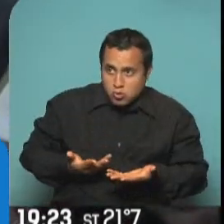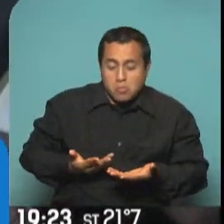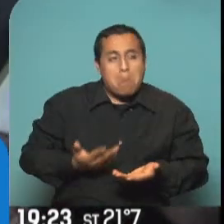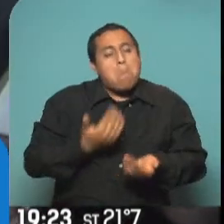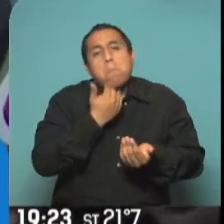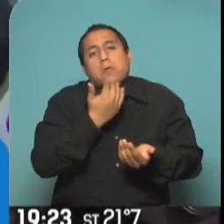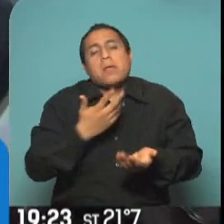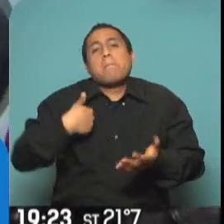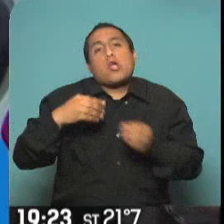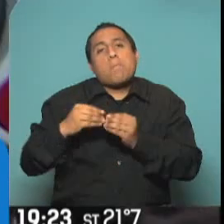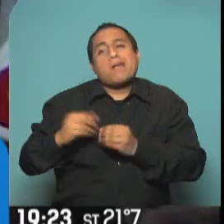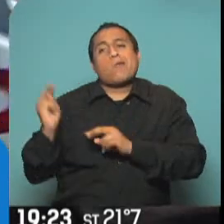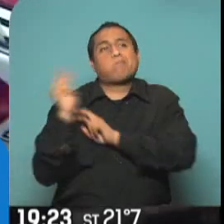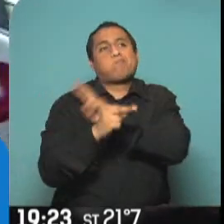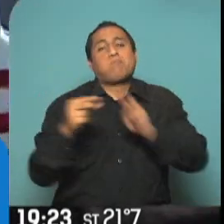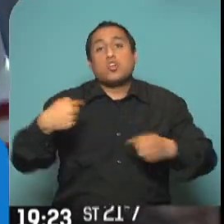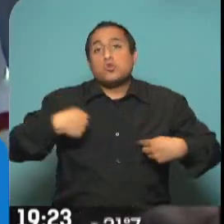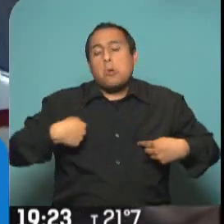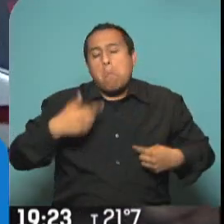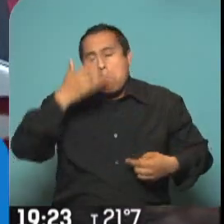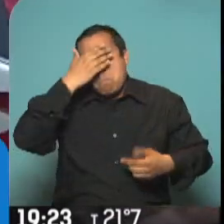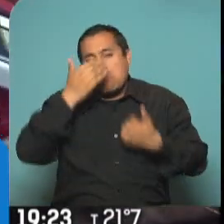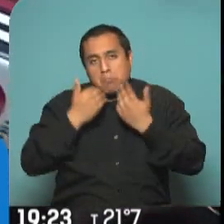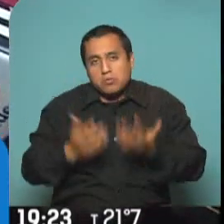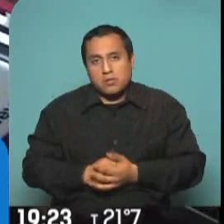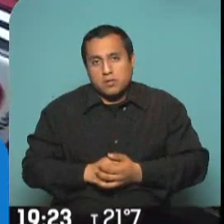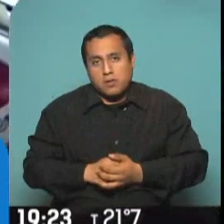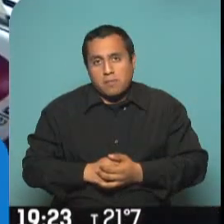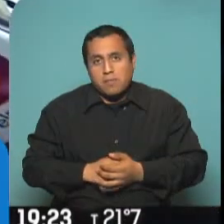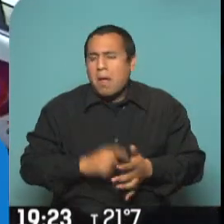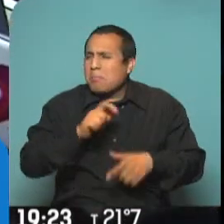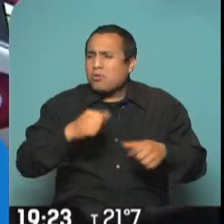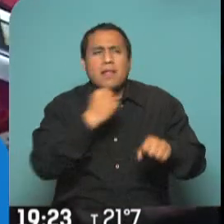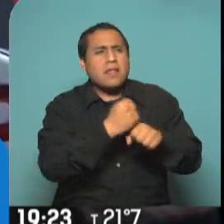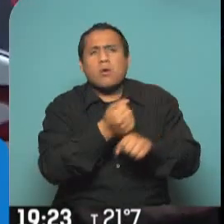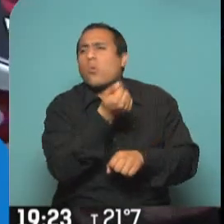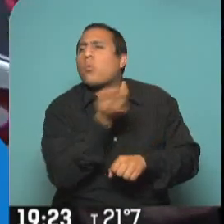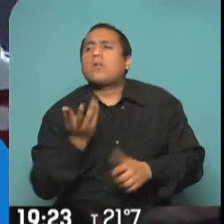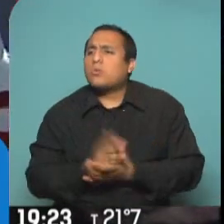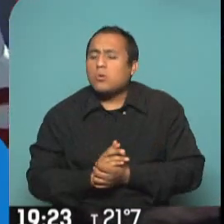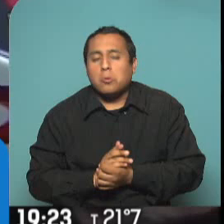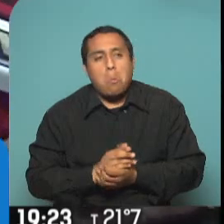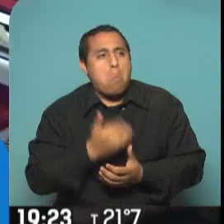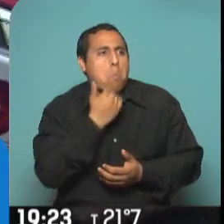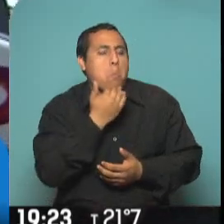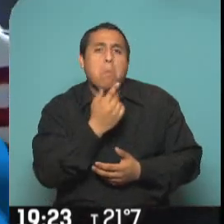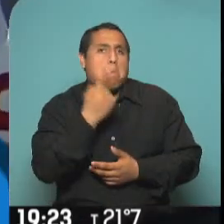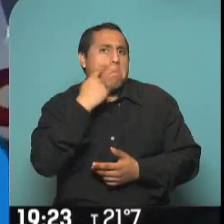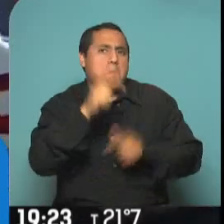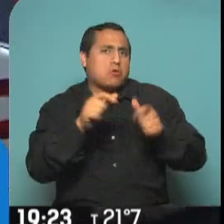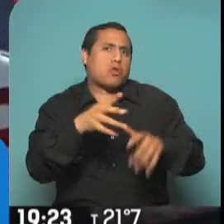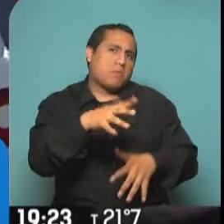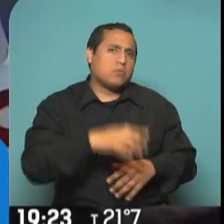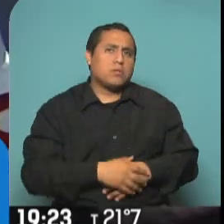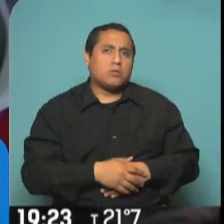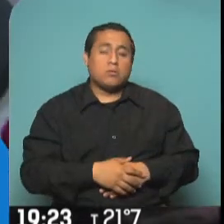pasaron por ahí fueron mis compañeros. Pasaron 5 minutos antes y... ¿Cuánta gente trabaja acá aproximadamente en esta obra? Y no sé, creo que mil personas, creo que